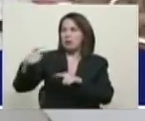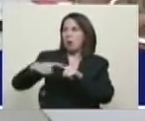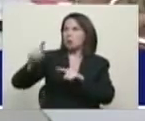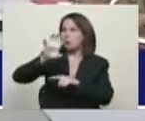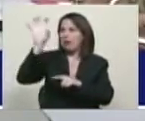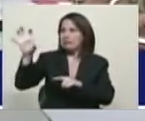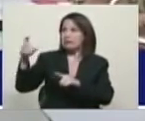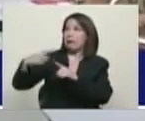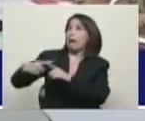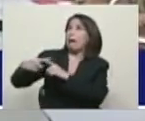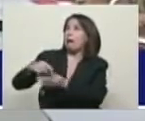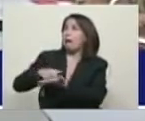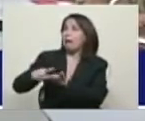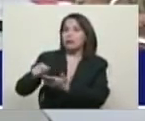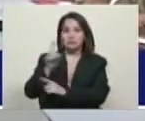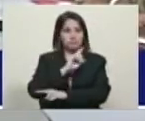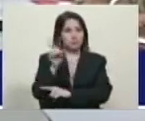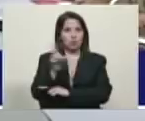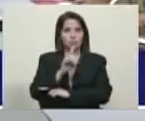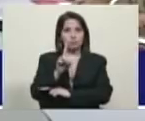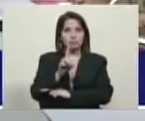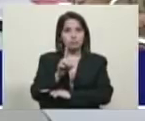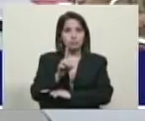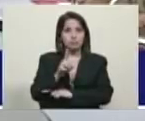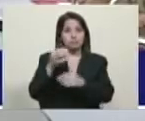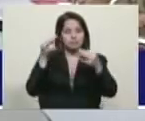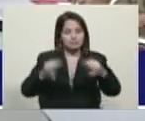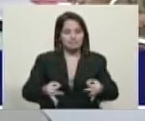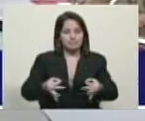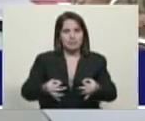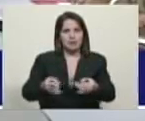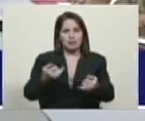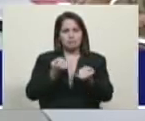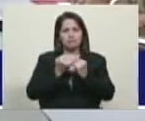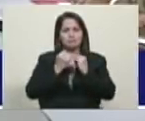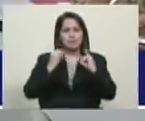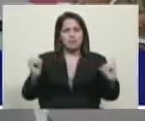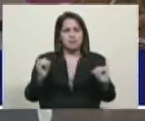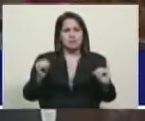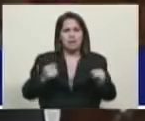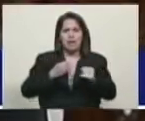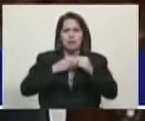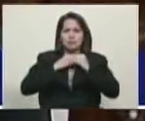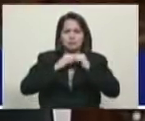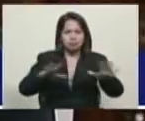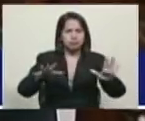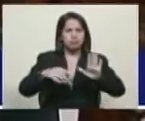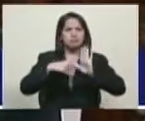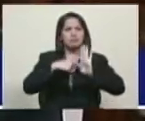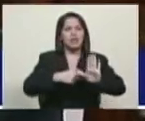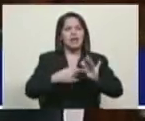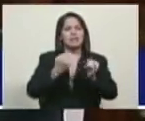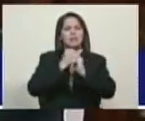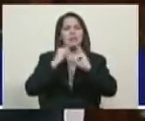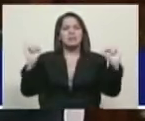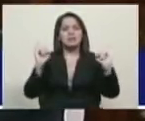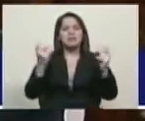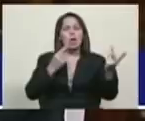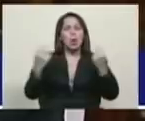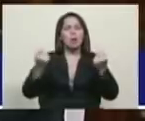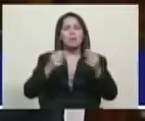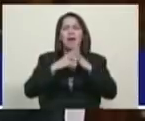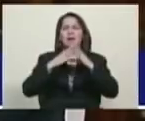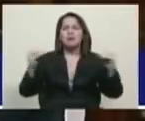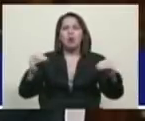la fortaleza de nuestra independencia y prosperidad económica, irradiar independencia y prosperidad económica a todo